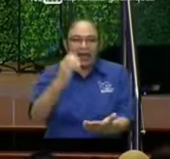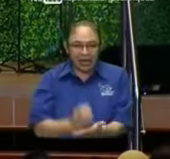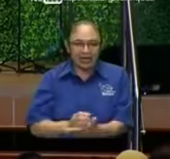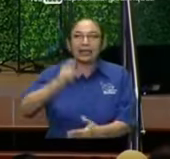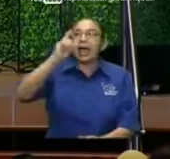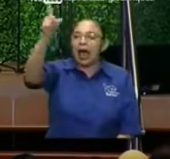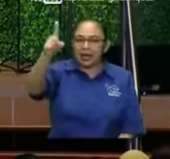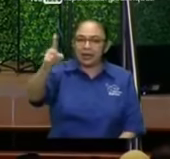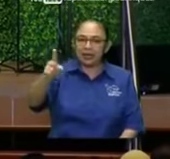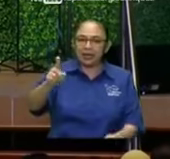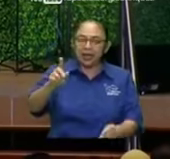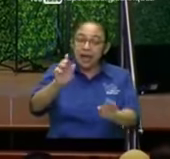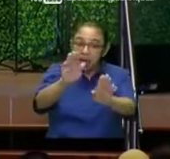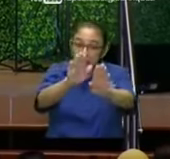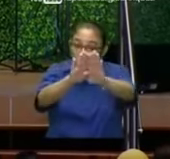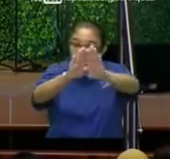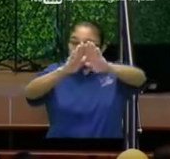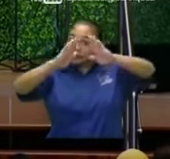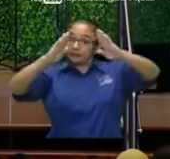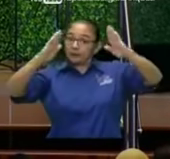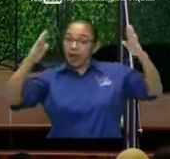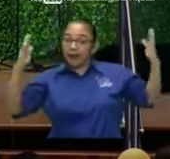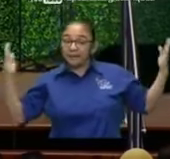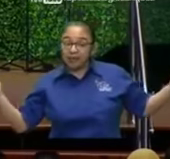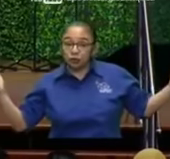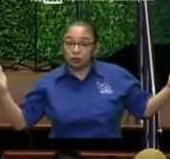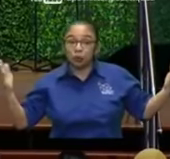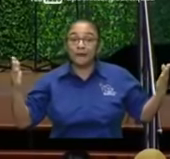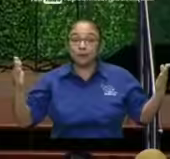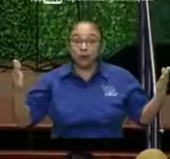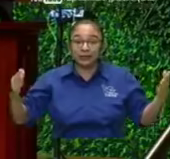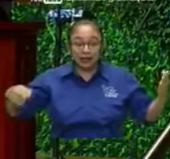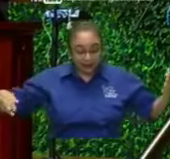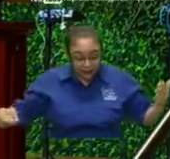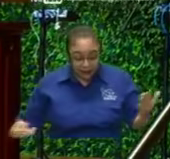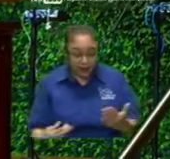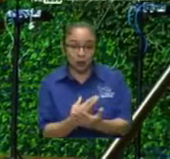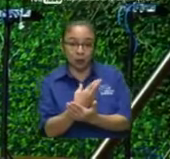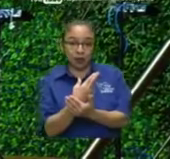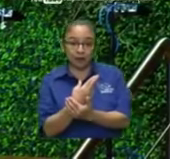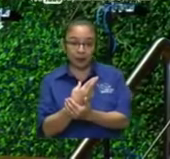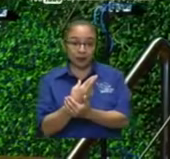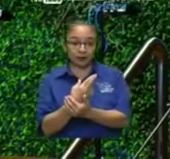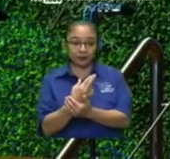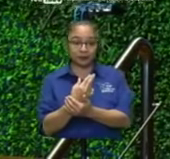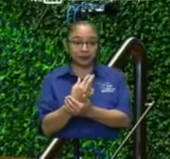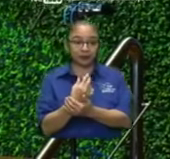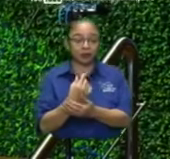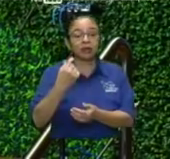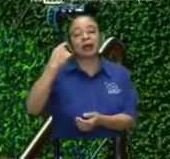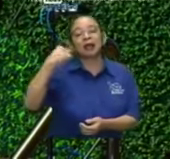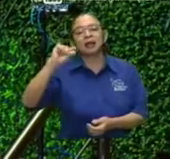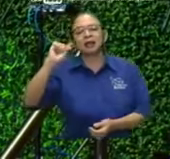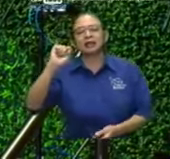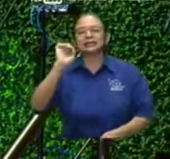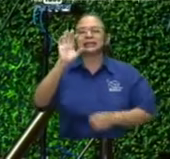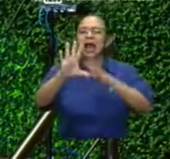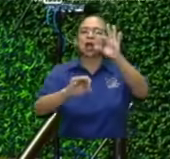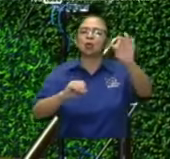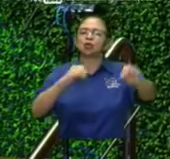nos ha abierto, que se llama renuevo. Y nosotros, pues hace ya 22 años se nos estaban abriendo puertas